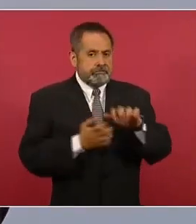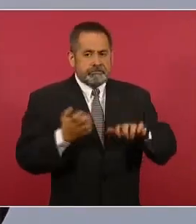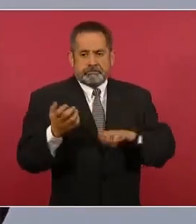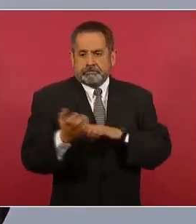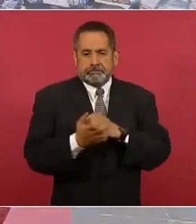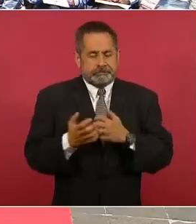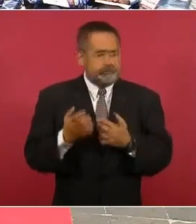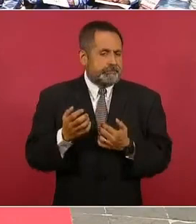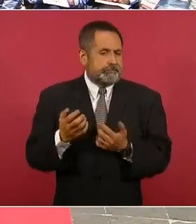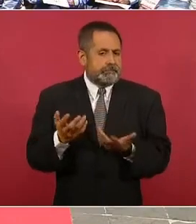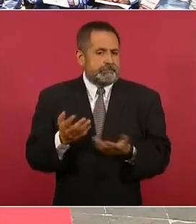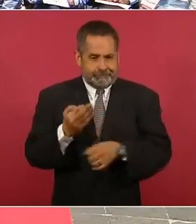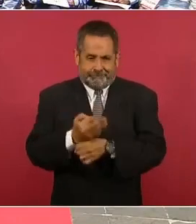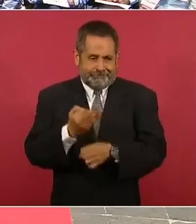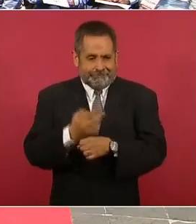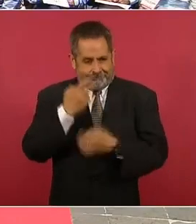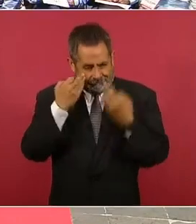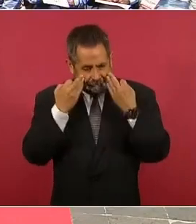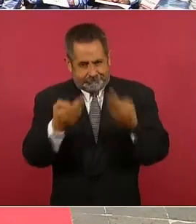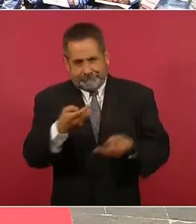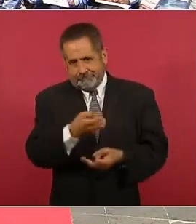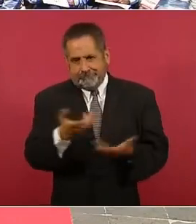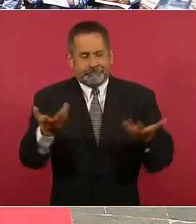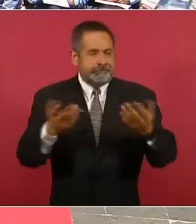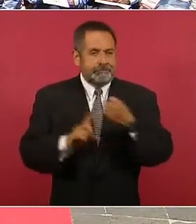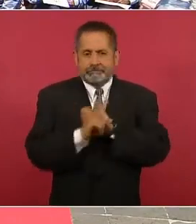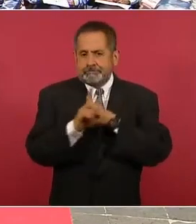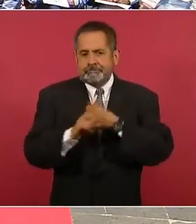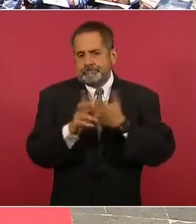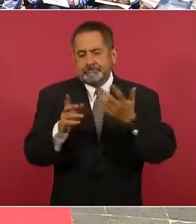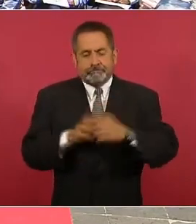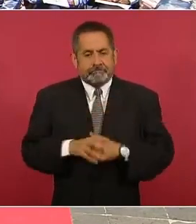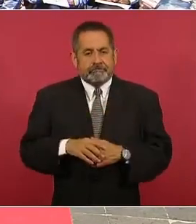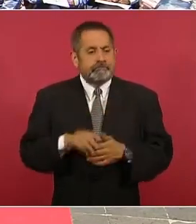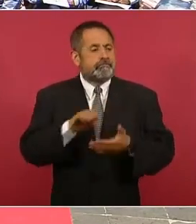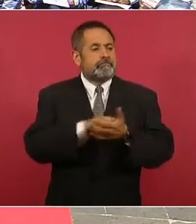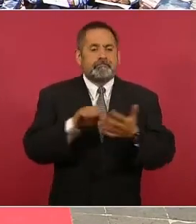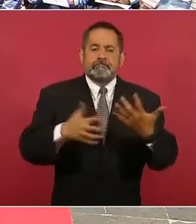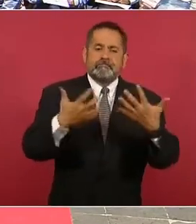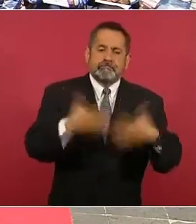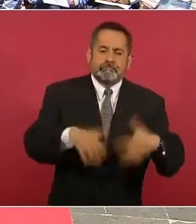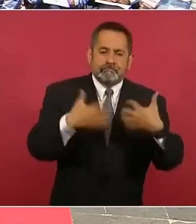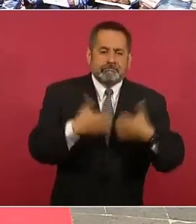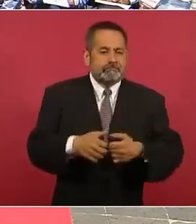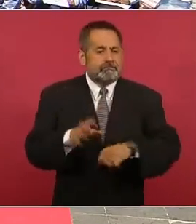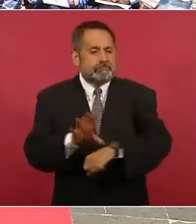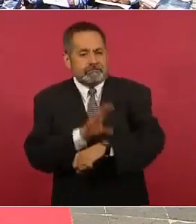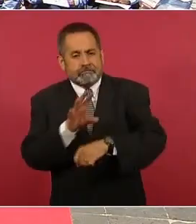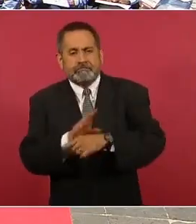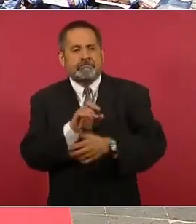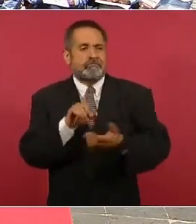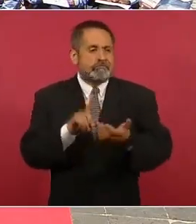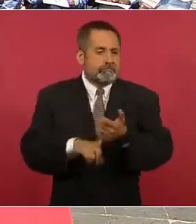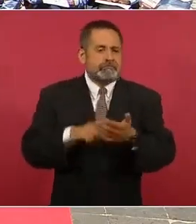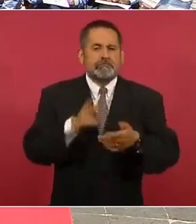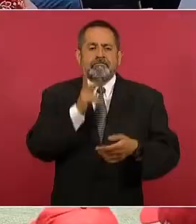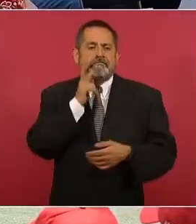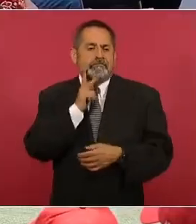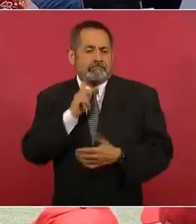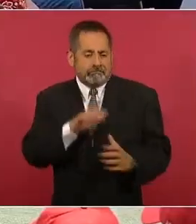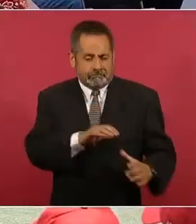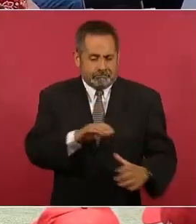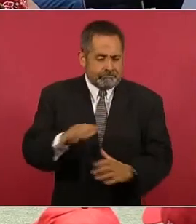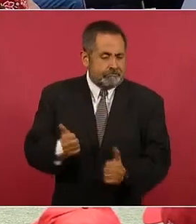como está sucediendo en la producción de energéticos, de